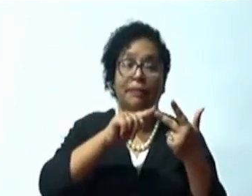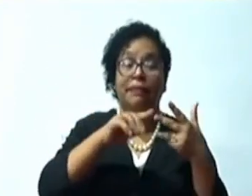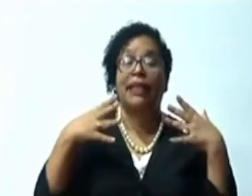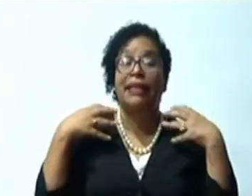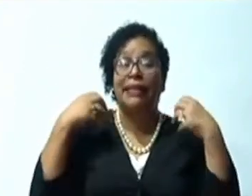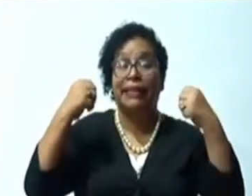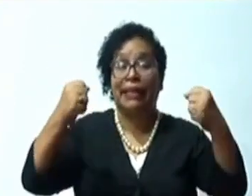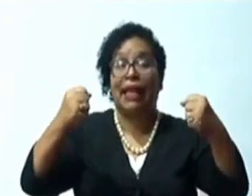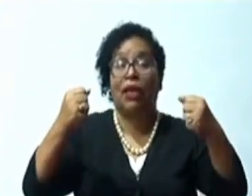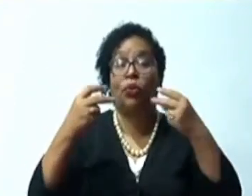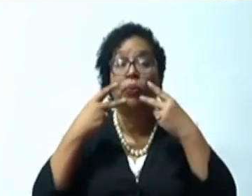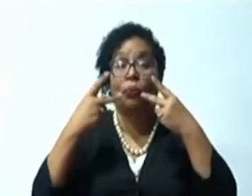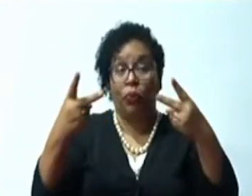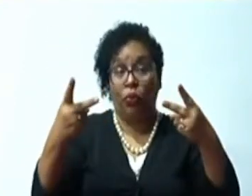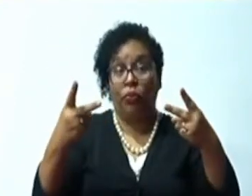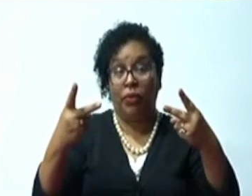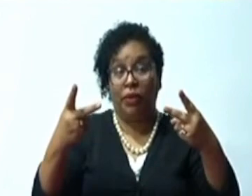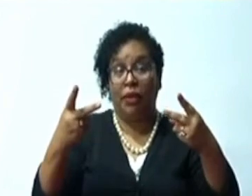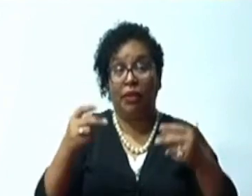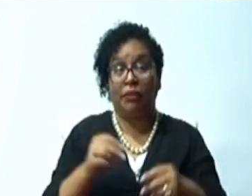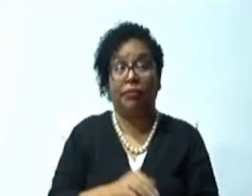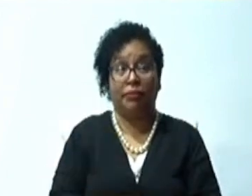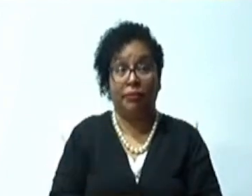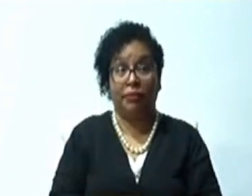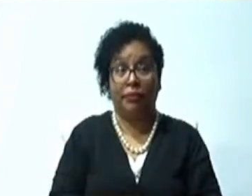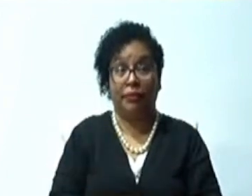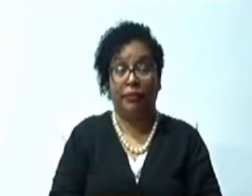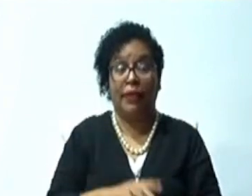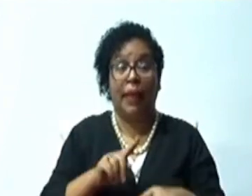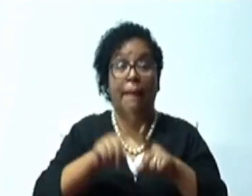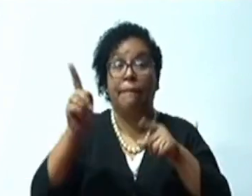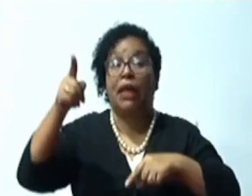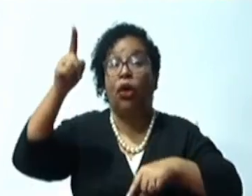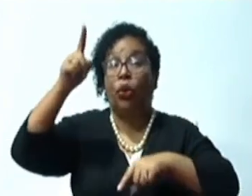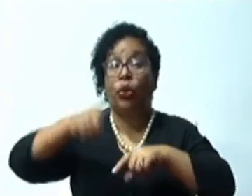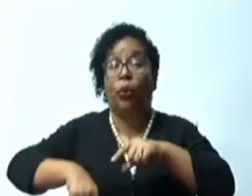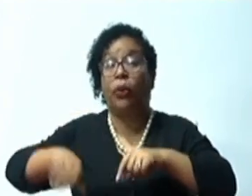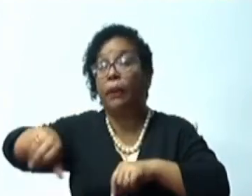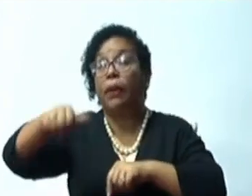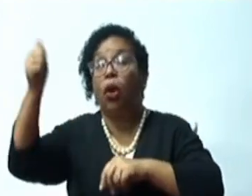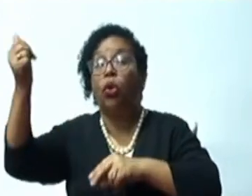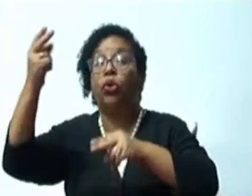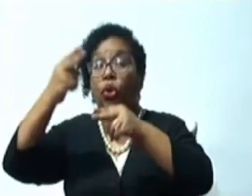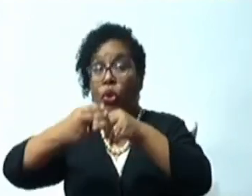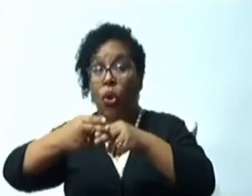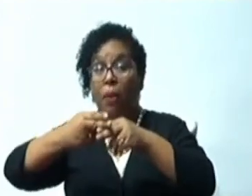Pudieran no caber. No sé si me entienden. Me siguen.